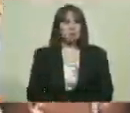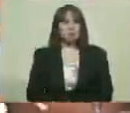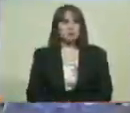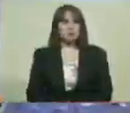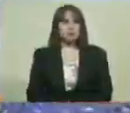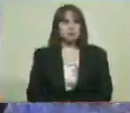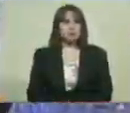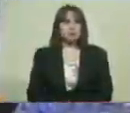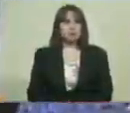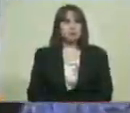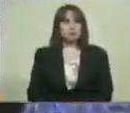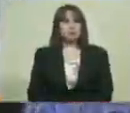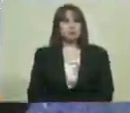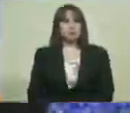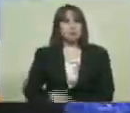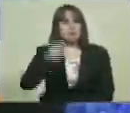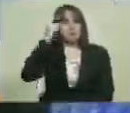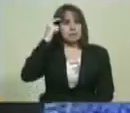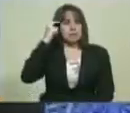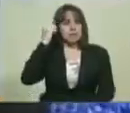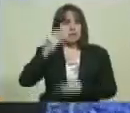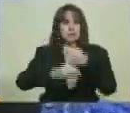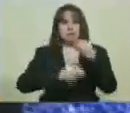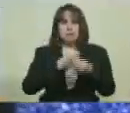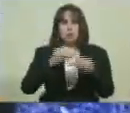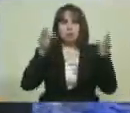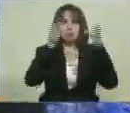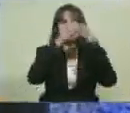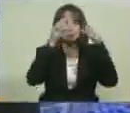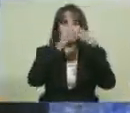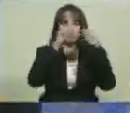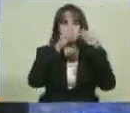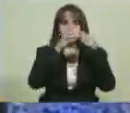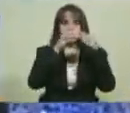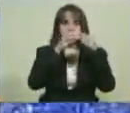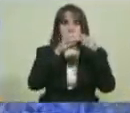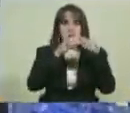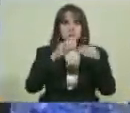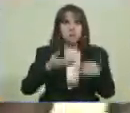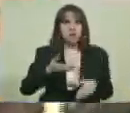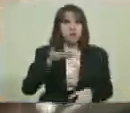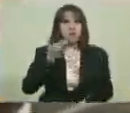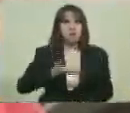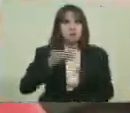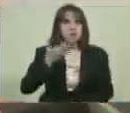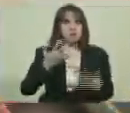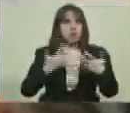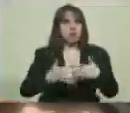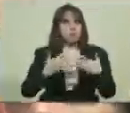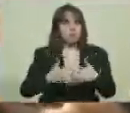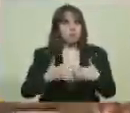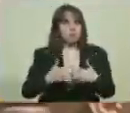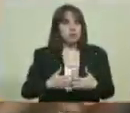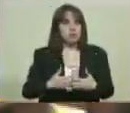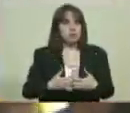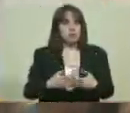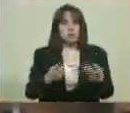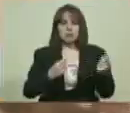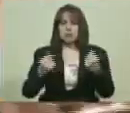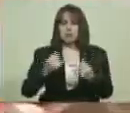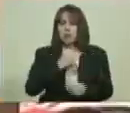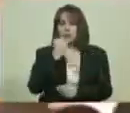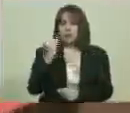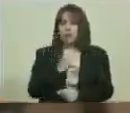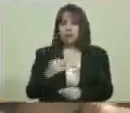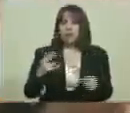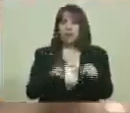día tuvimos una reunión muy importante con los empresarios de la zona económica especial para uso del